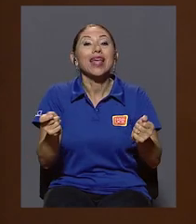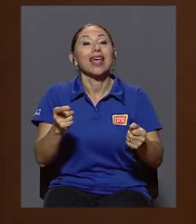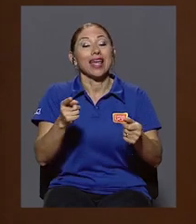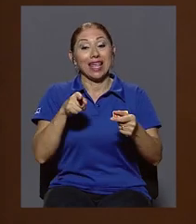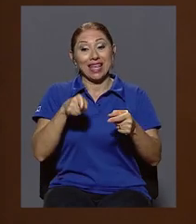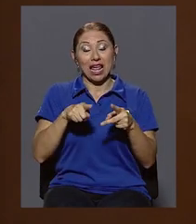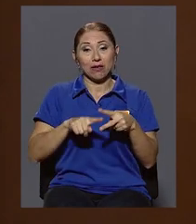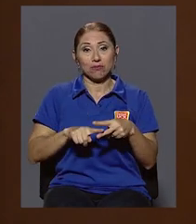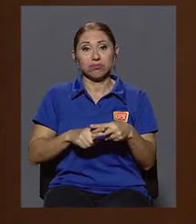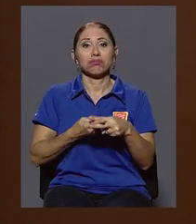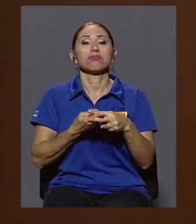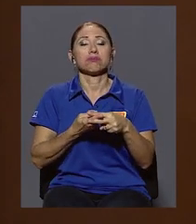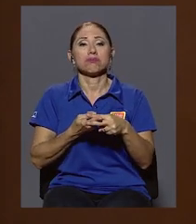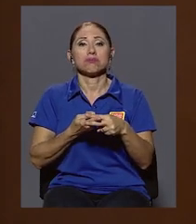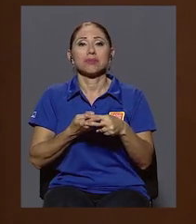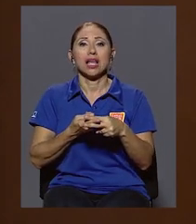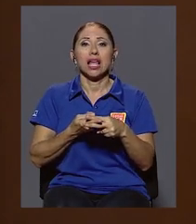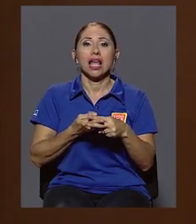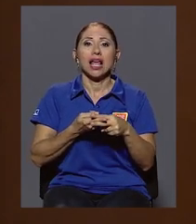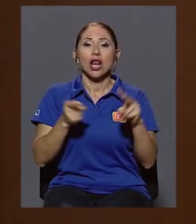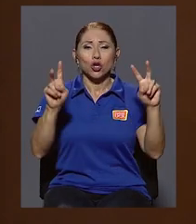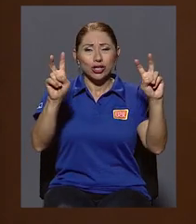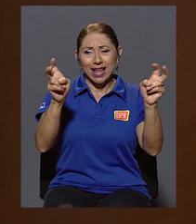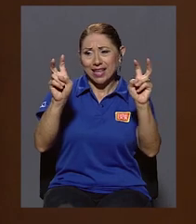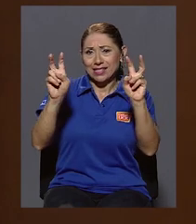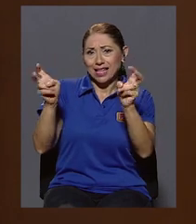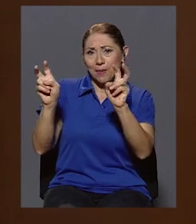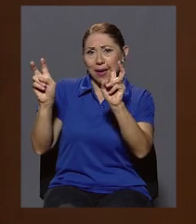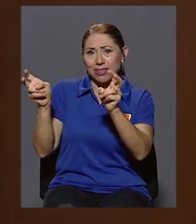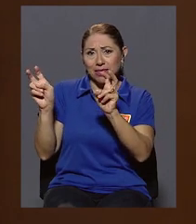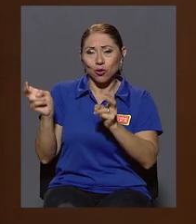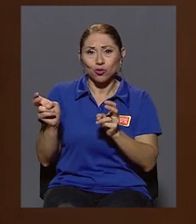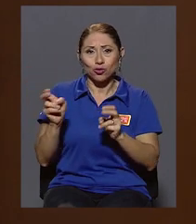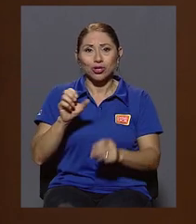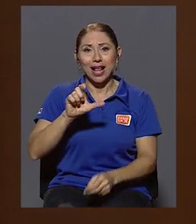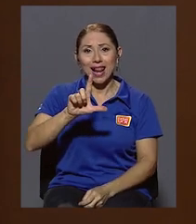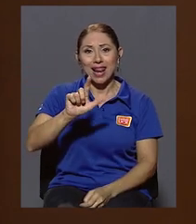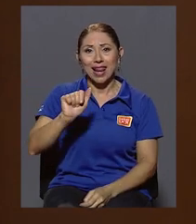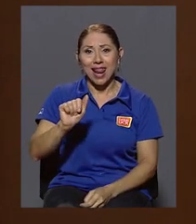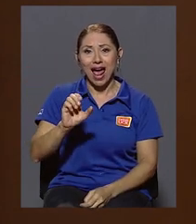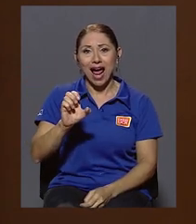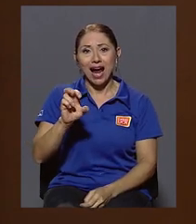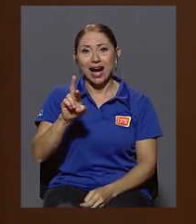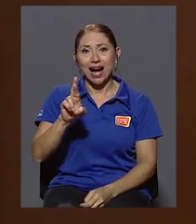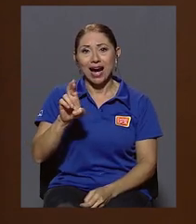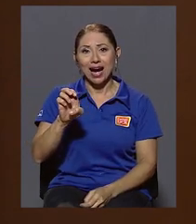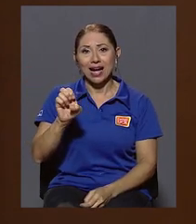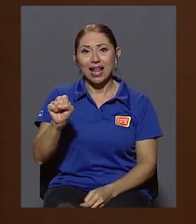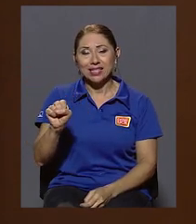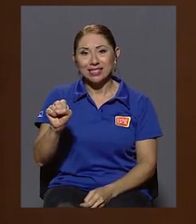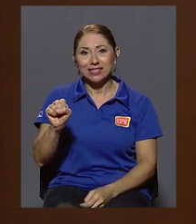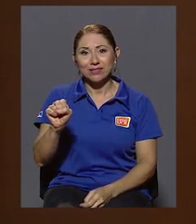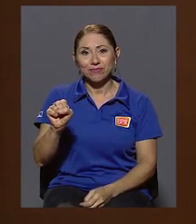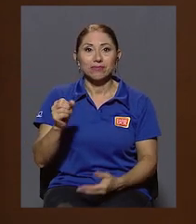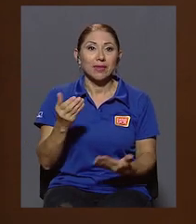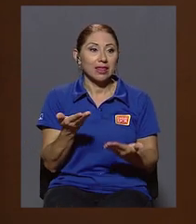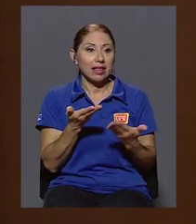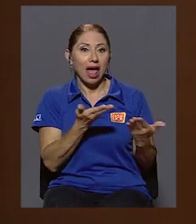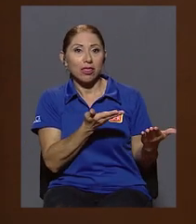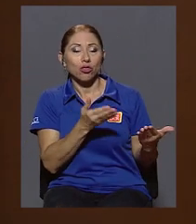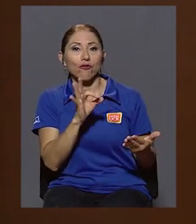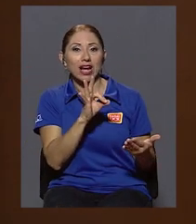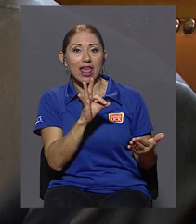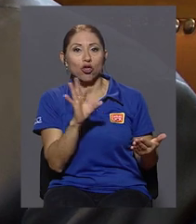y partimos de los ejes temáticos, la CRES, tanto el doctor